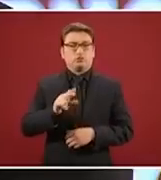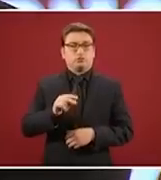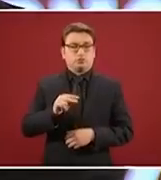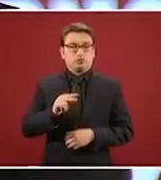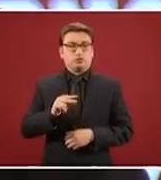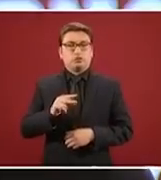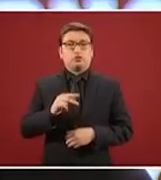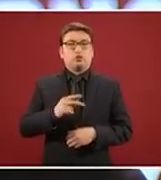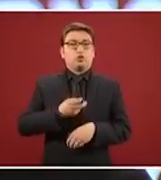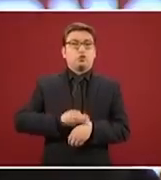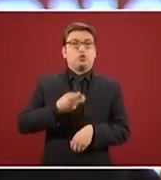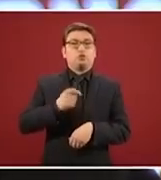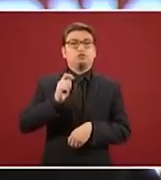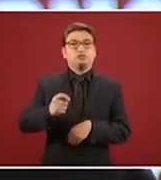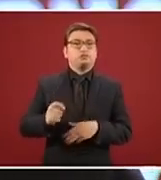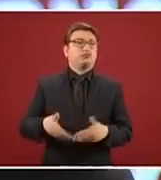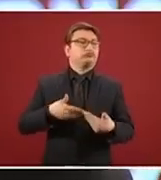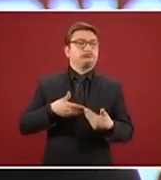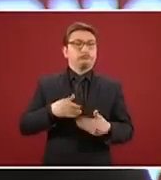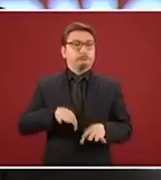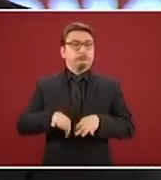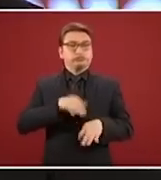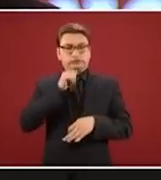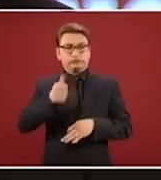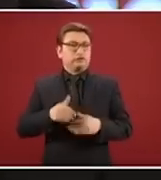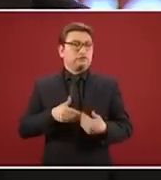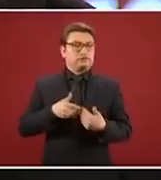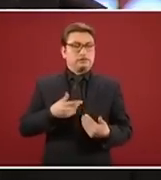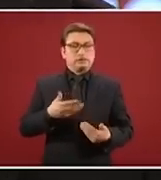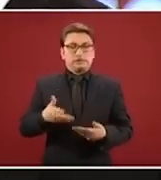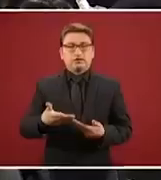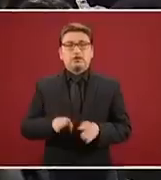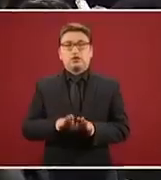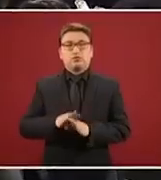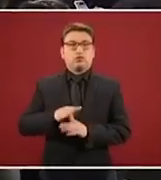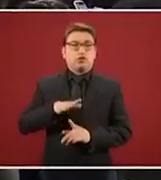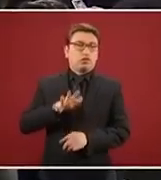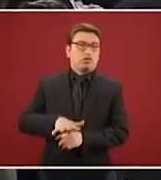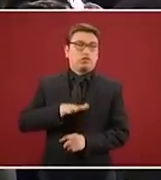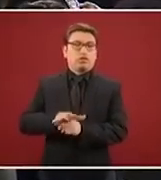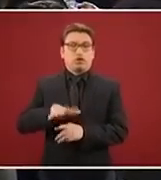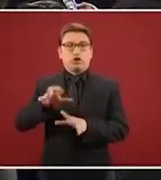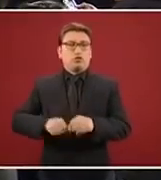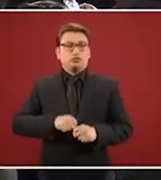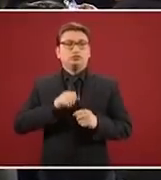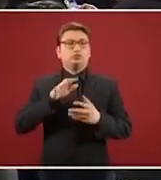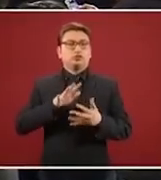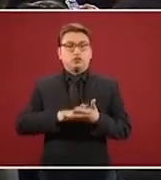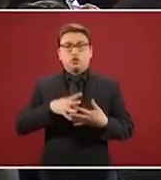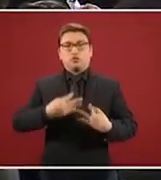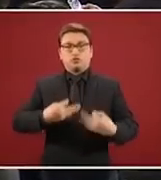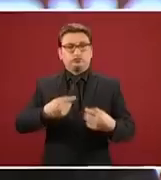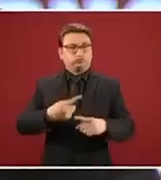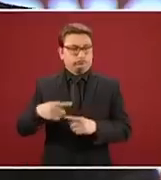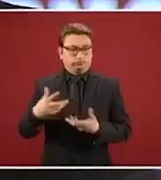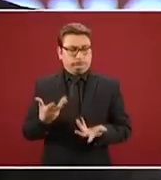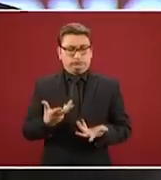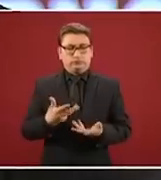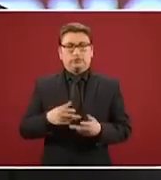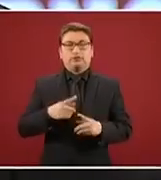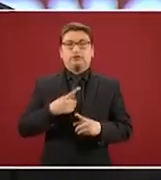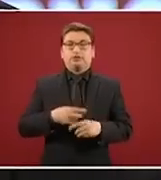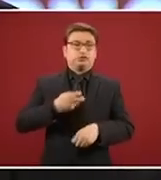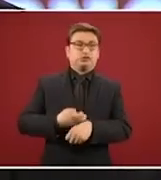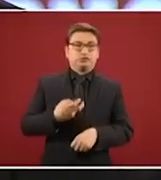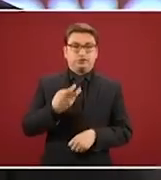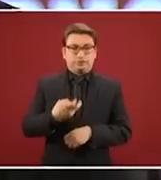norma endurecer sería no ofrecer el trabajo entonces sería estarlos persiguiendo procesando judicialmente endurecer